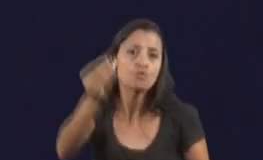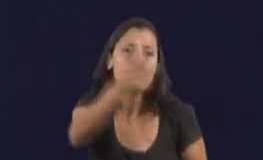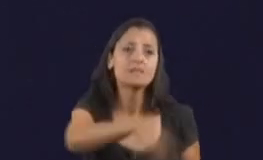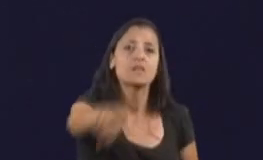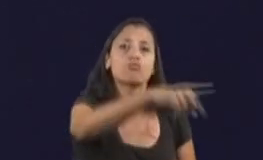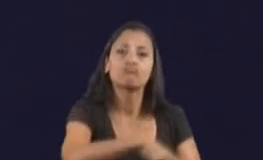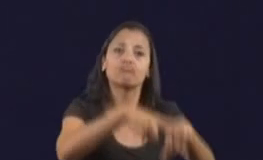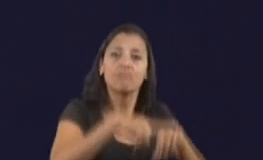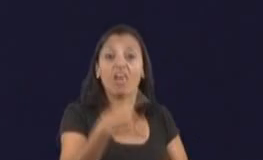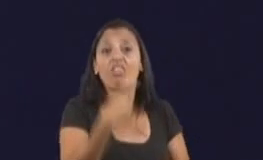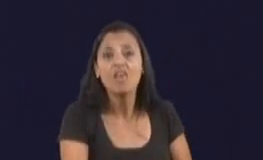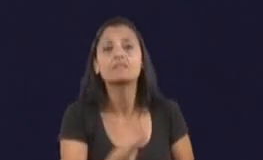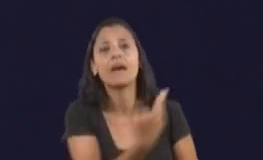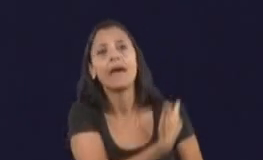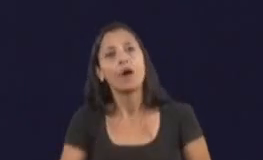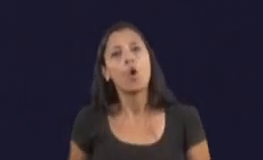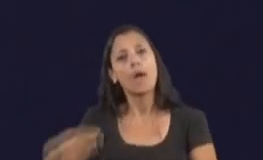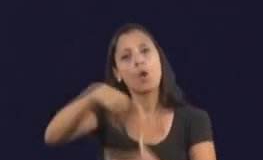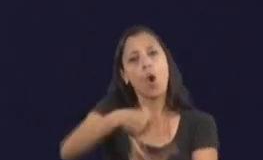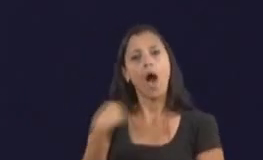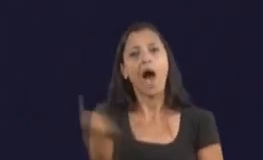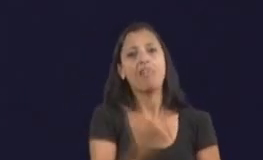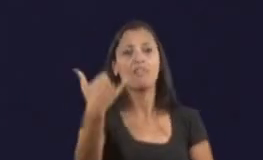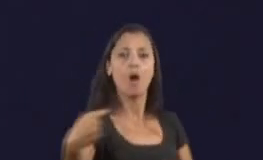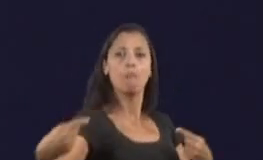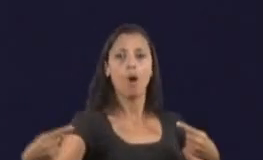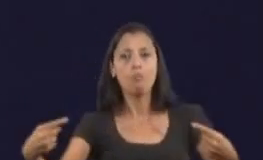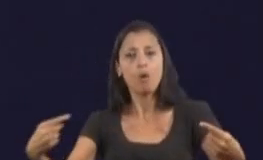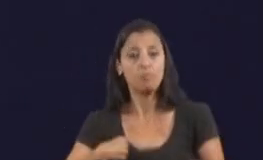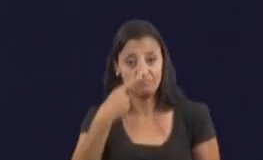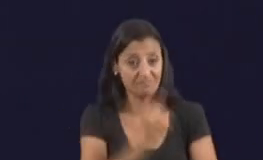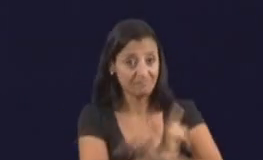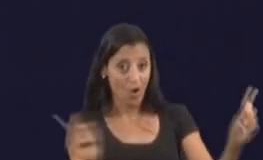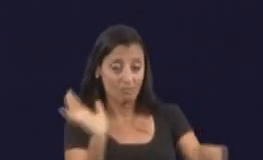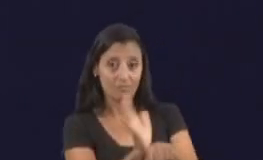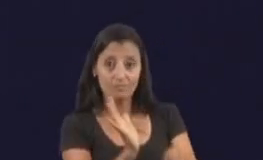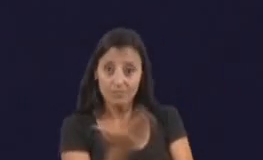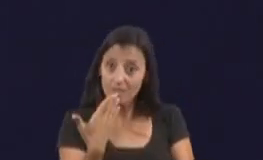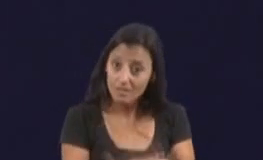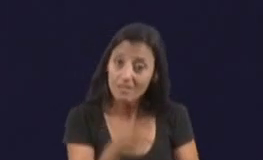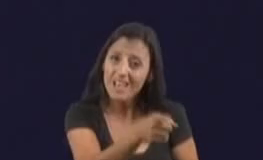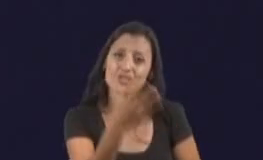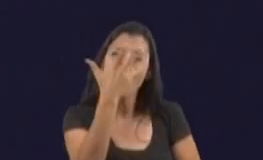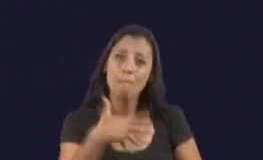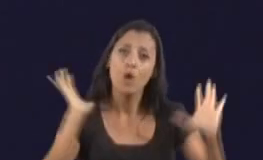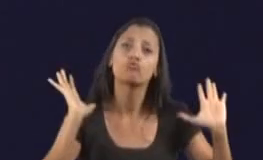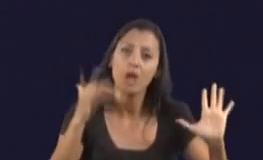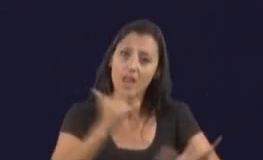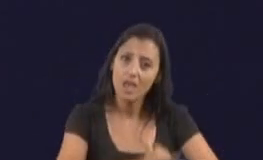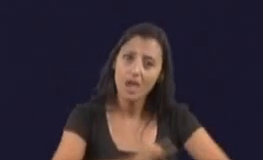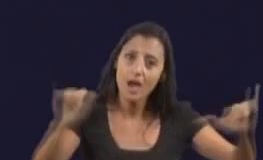sugerido internas o malhumores entre los que conformamos el gabinete. Eso me gustaría